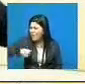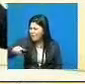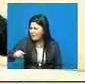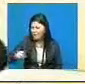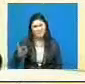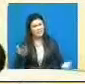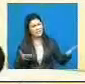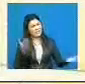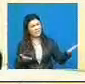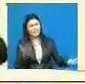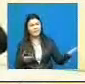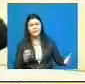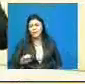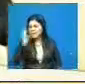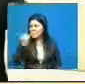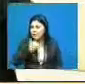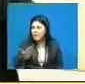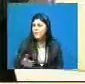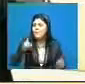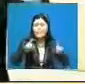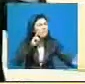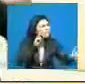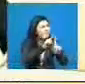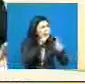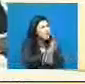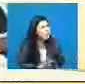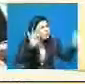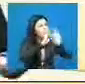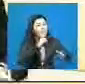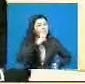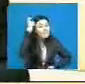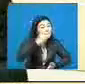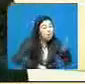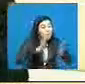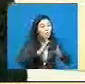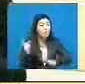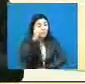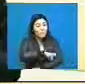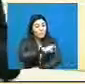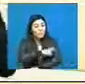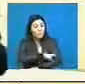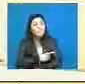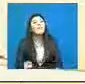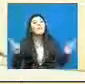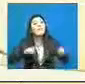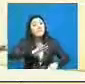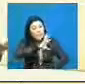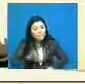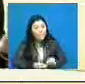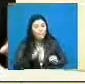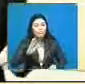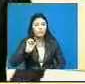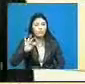Para mirar la dependencia del gobierno nacional hay que mirar solamente los impuestos de las empresas petroleras y los dividendos de